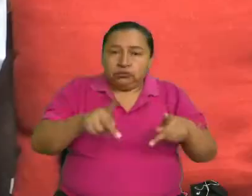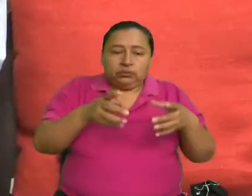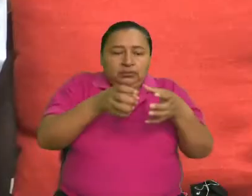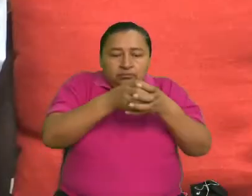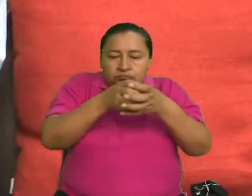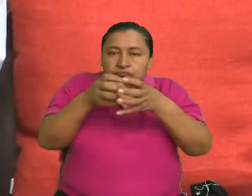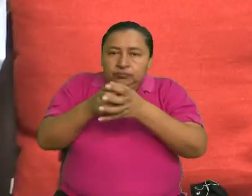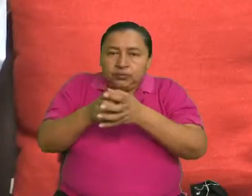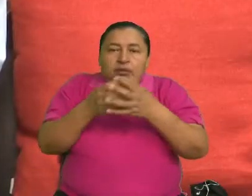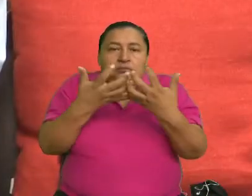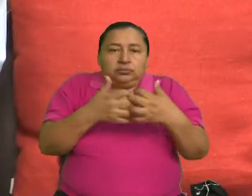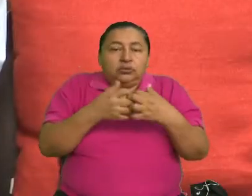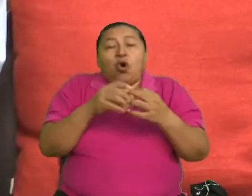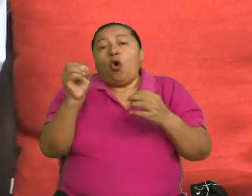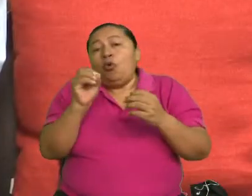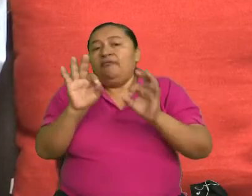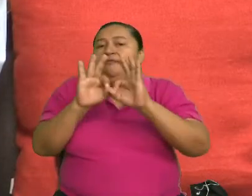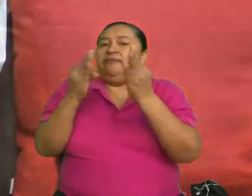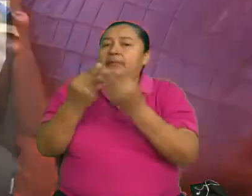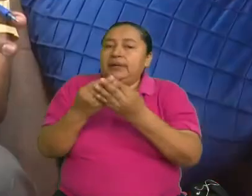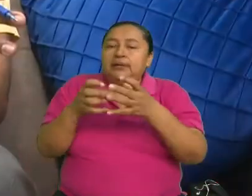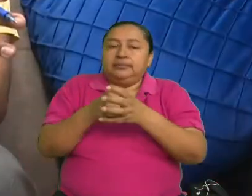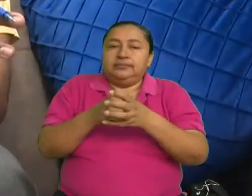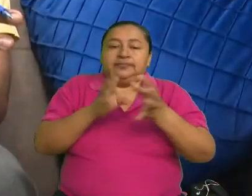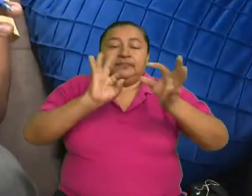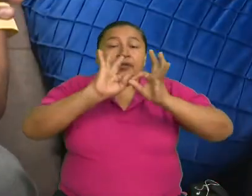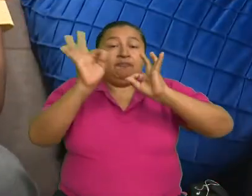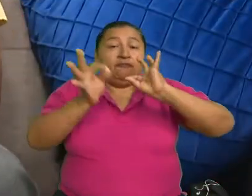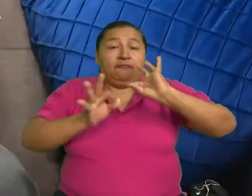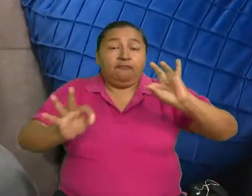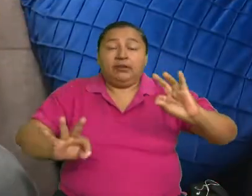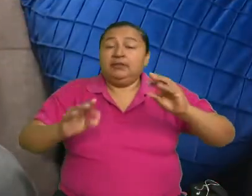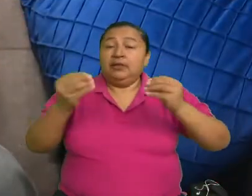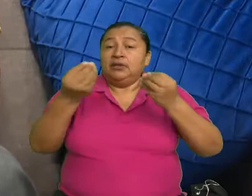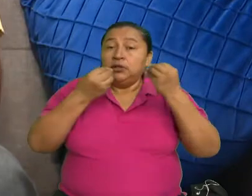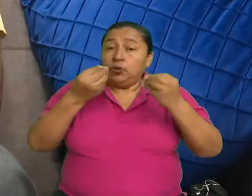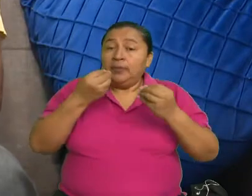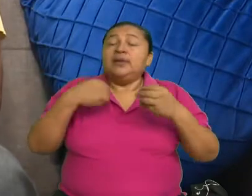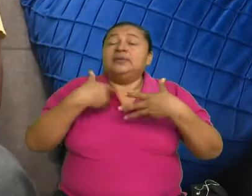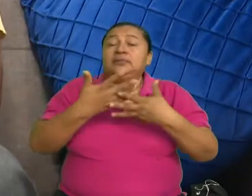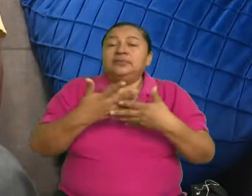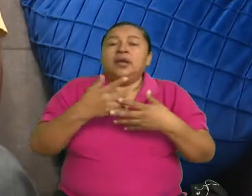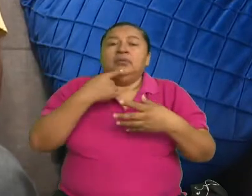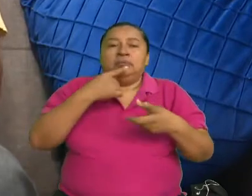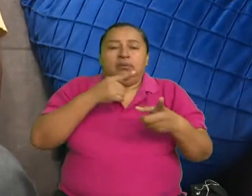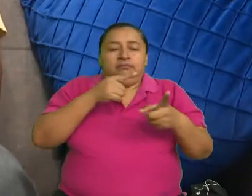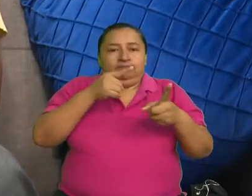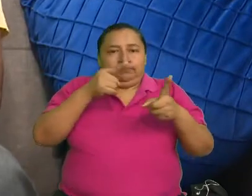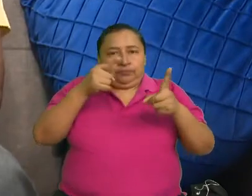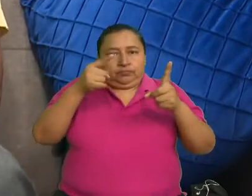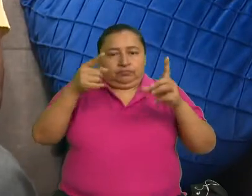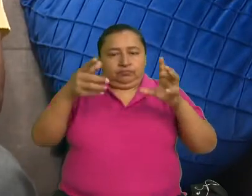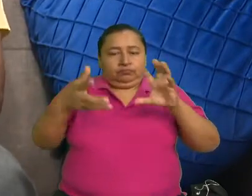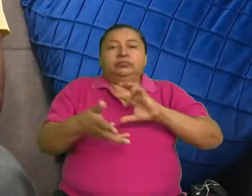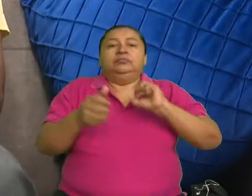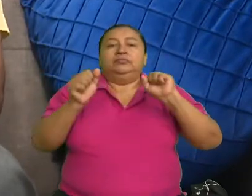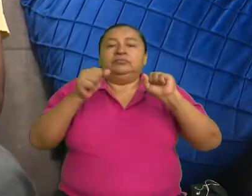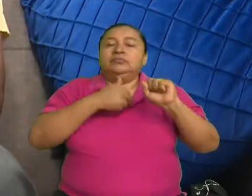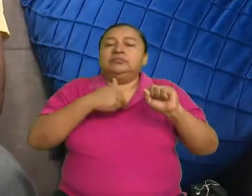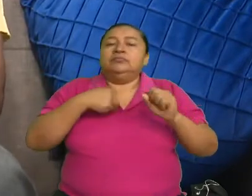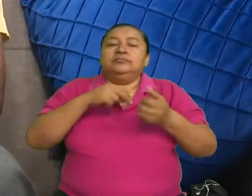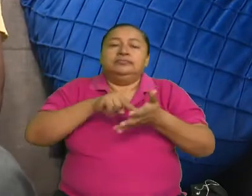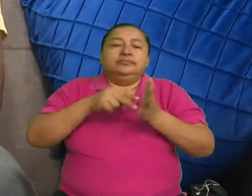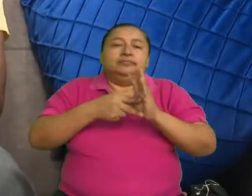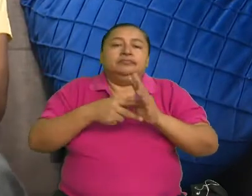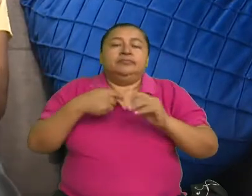familias integradas en este proceso, los festivales gastronómicos, porque ahí ya damos la vuelta al reconocimiento de lo que significan y